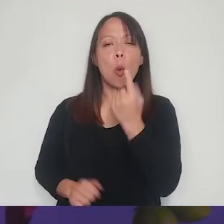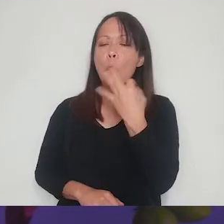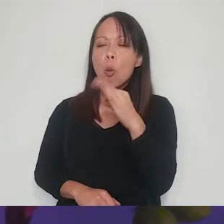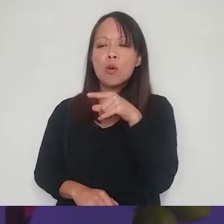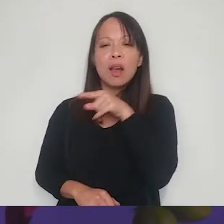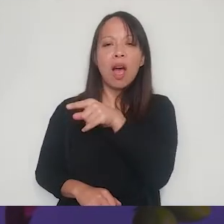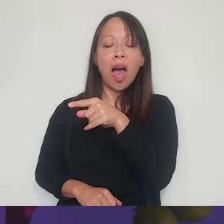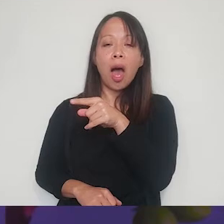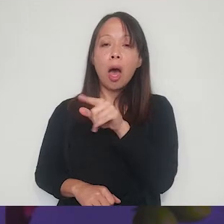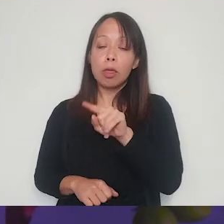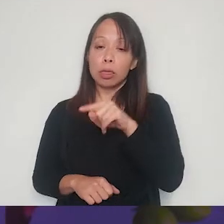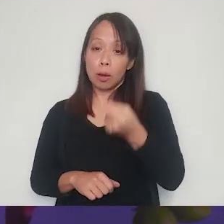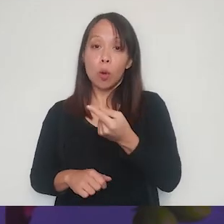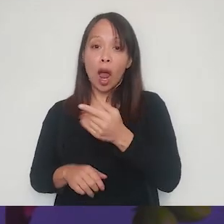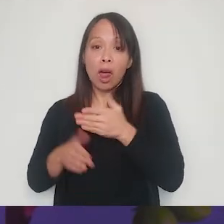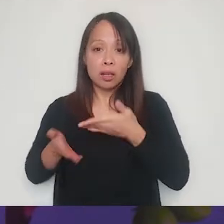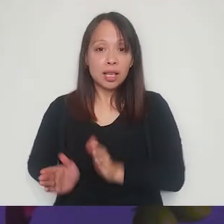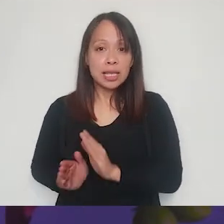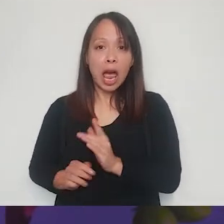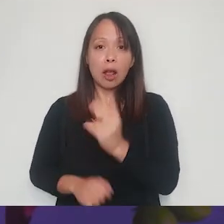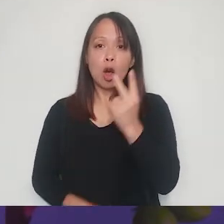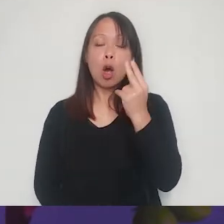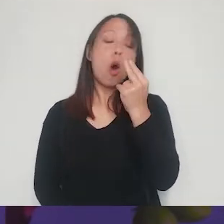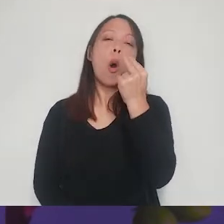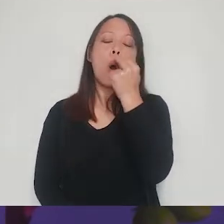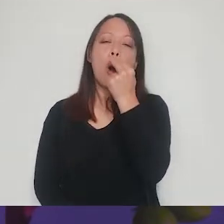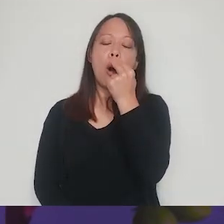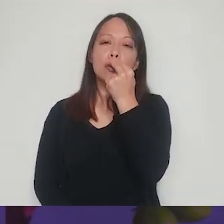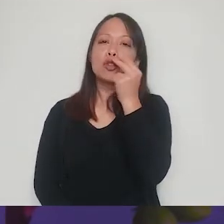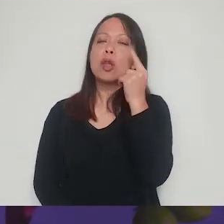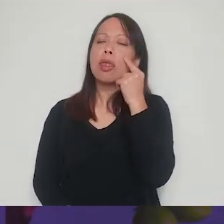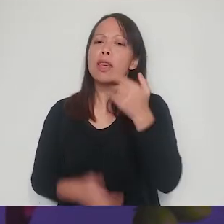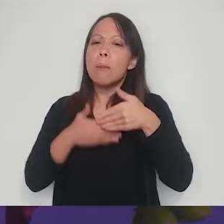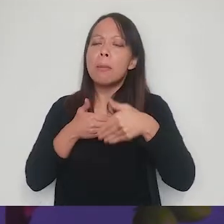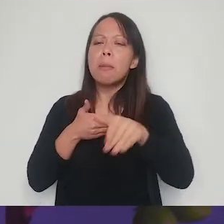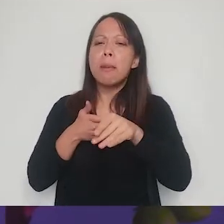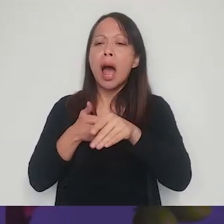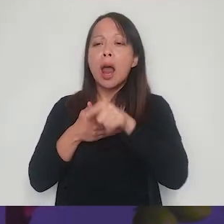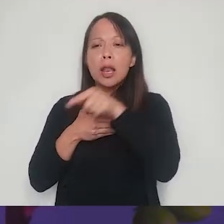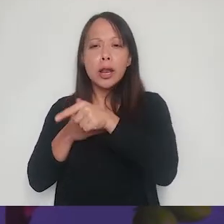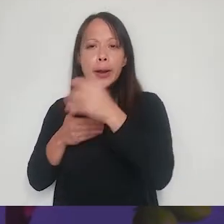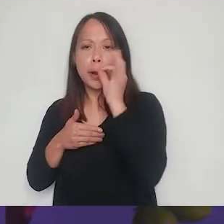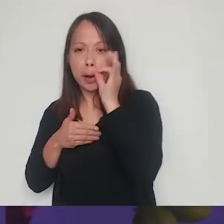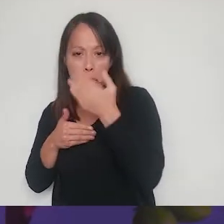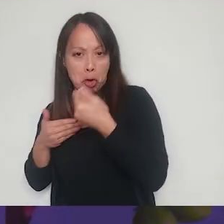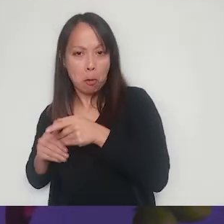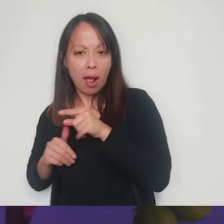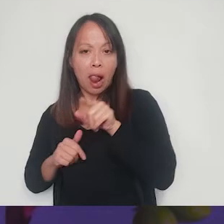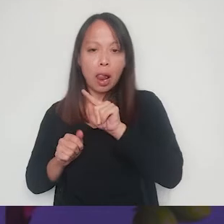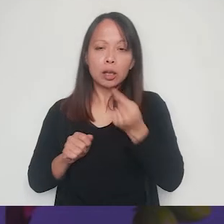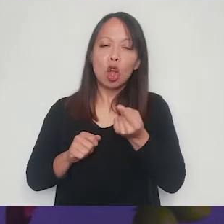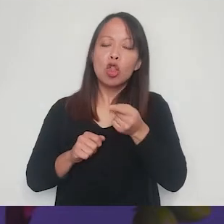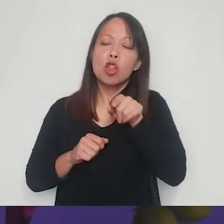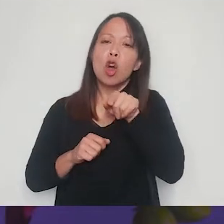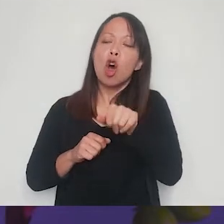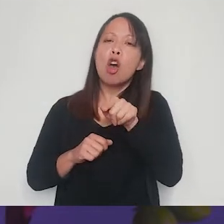inyección. Y a lo que ven ustedes que al día 11 después del nacimiento, este sería el ratón normal, y estos son los que son enfermos, pero